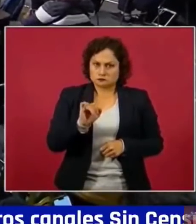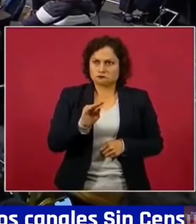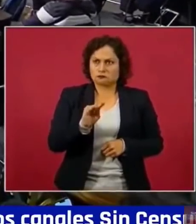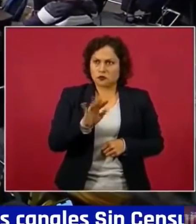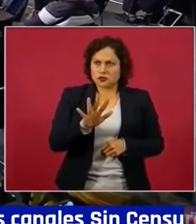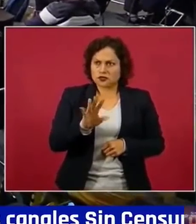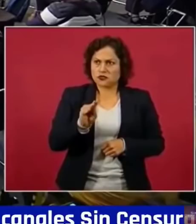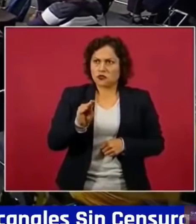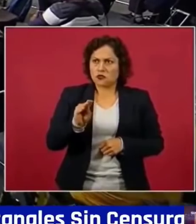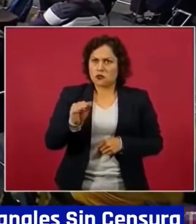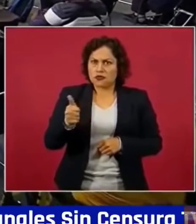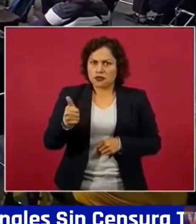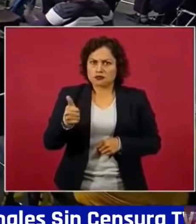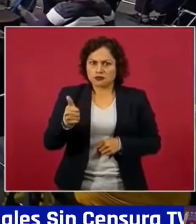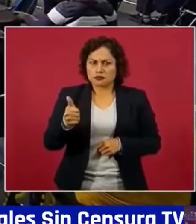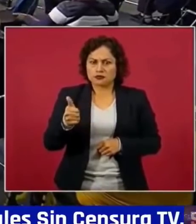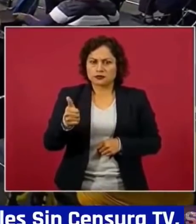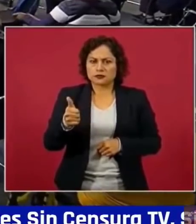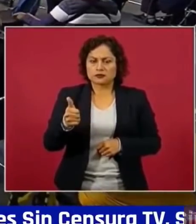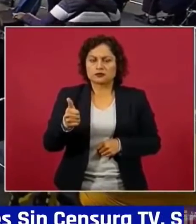96,